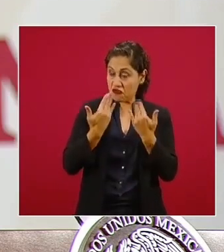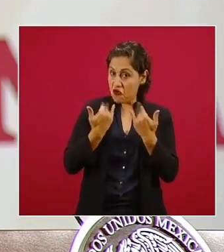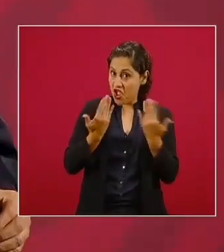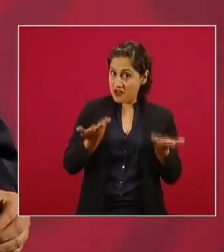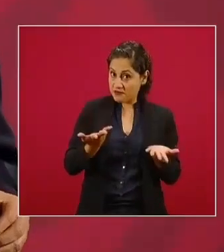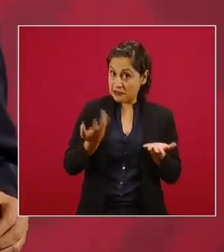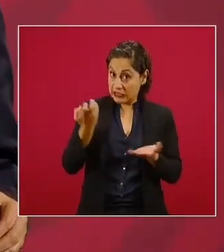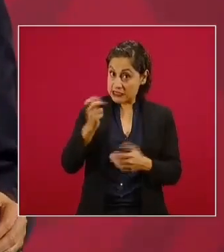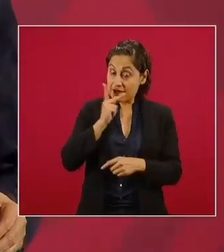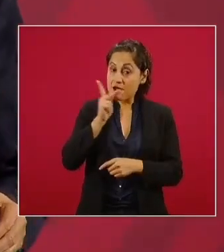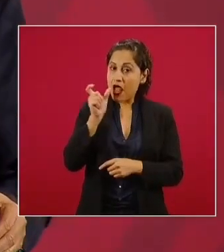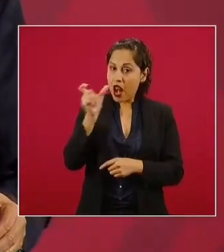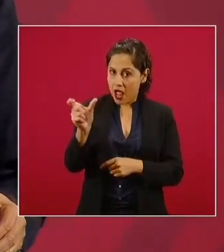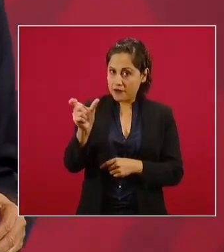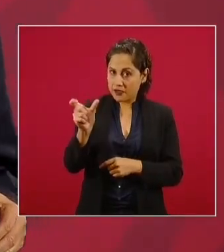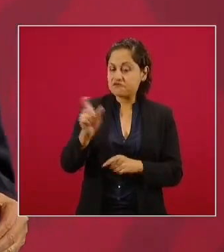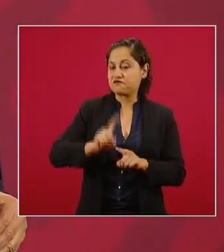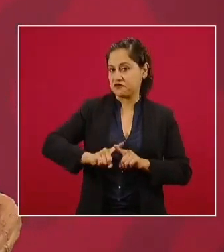es